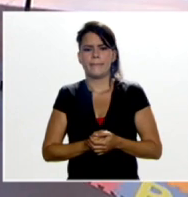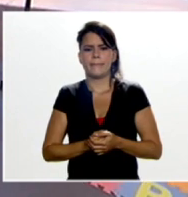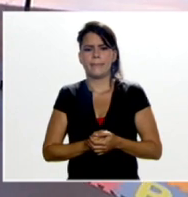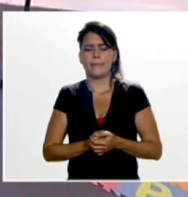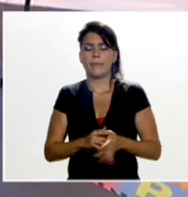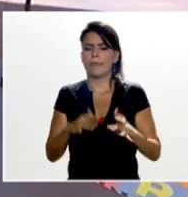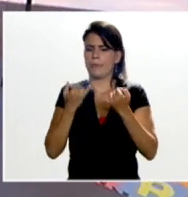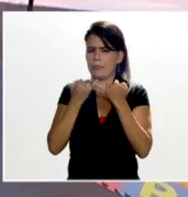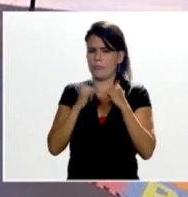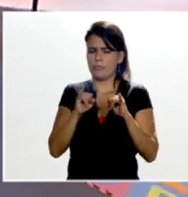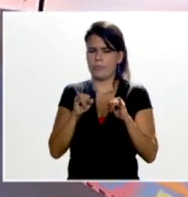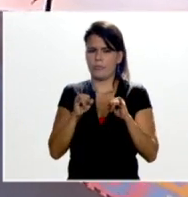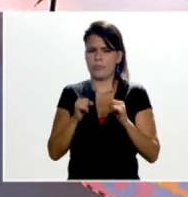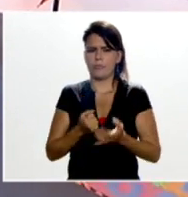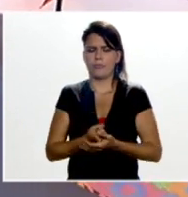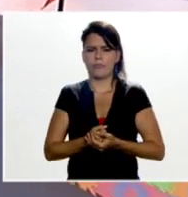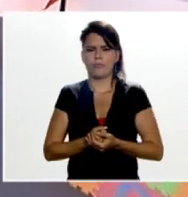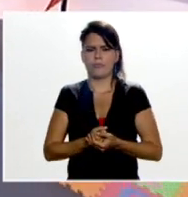el cierre,